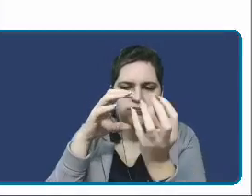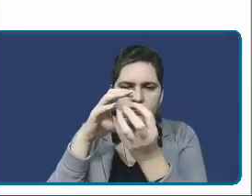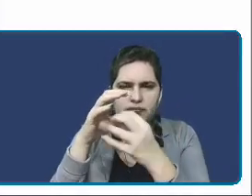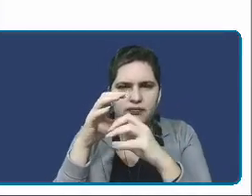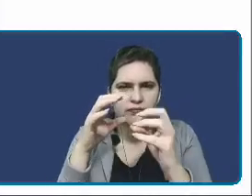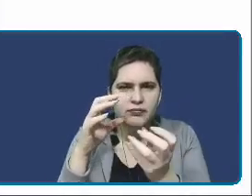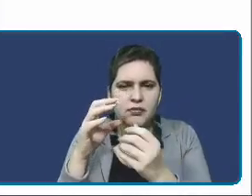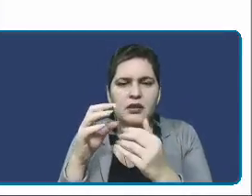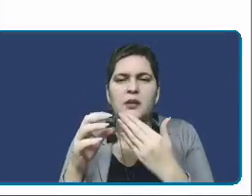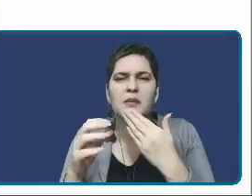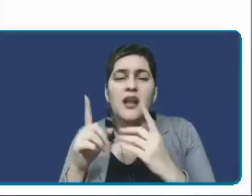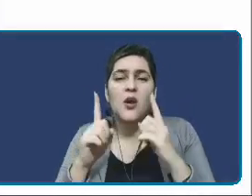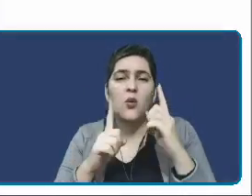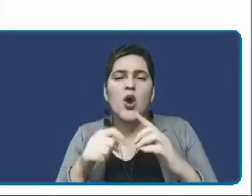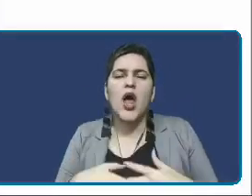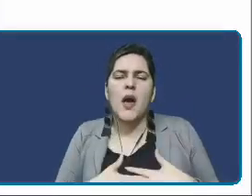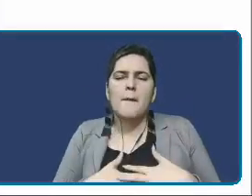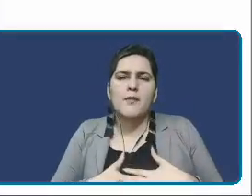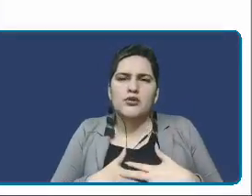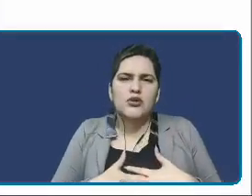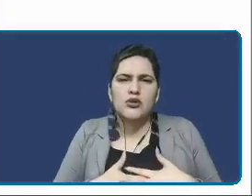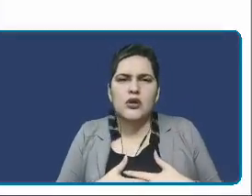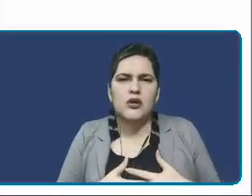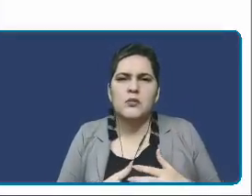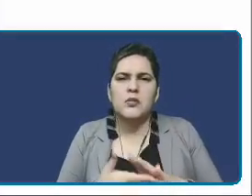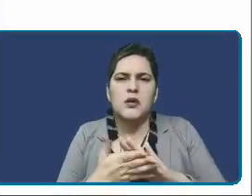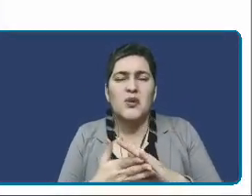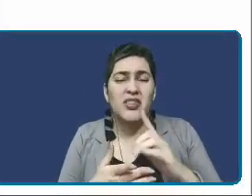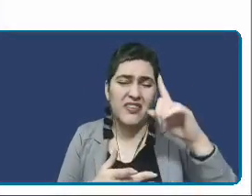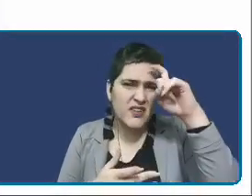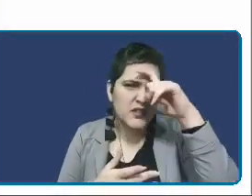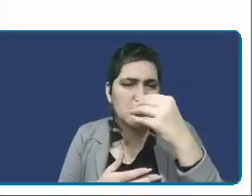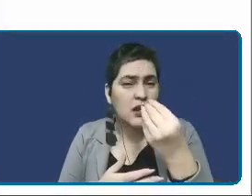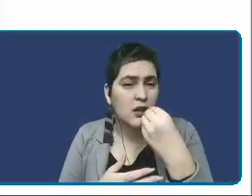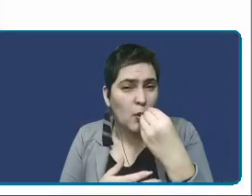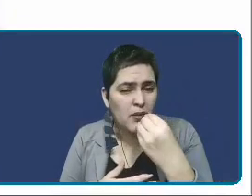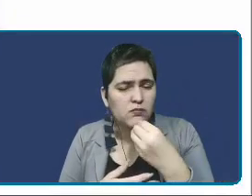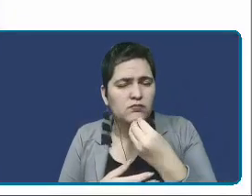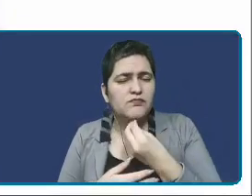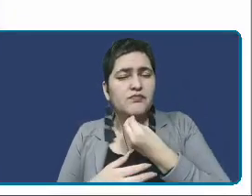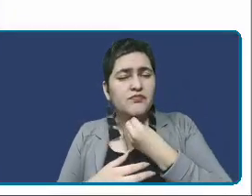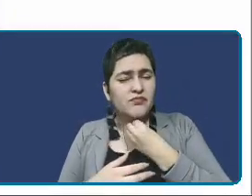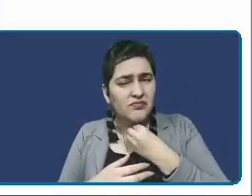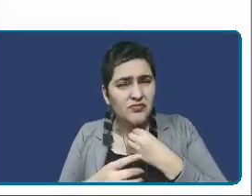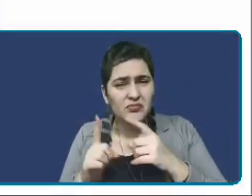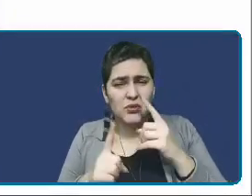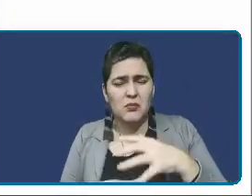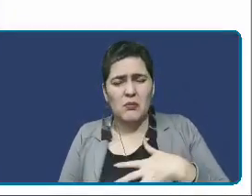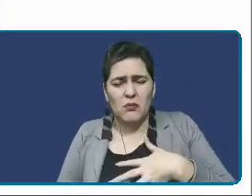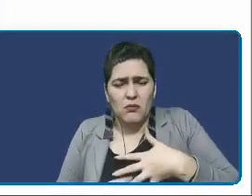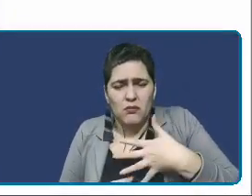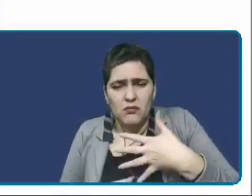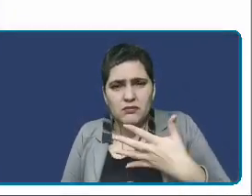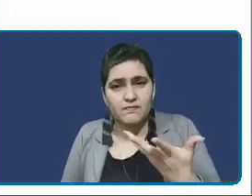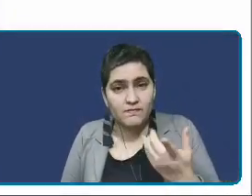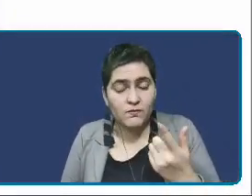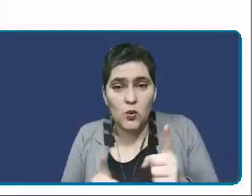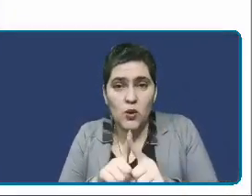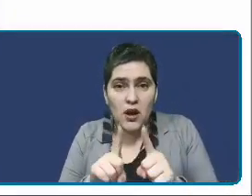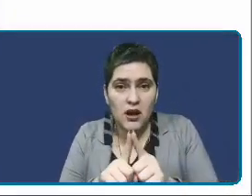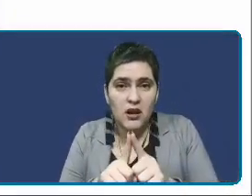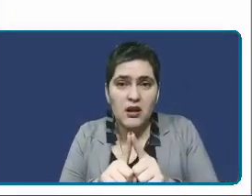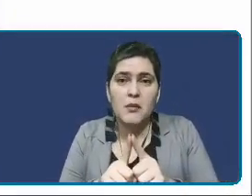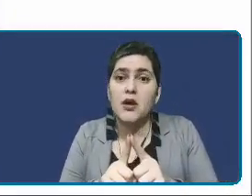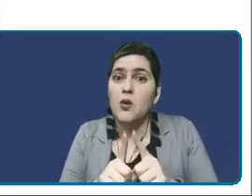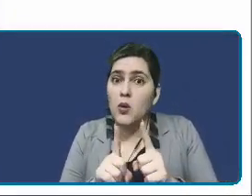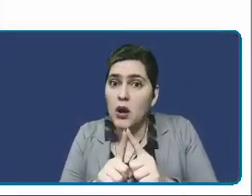cierto? Entonces, puedo tener dificultad para tragar, puedo tener náusea, pero puedo también tener una condición